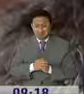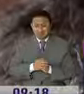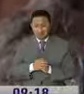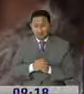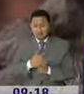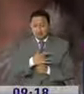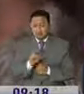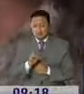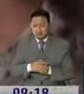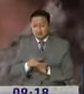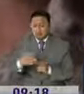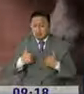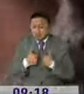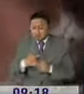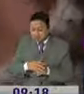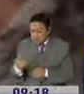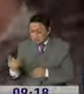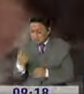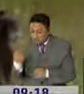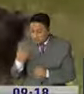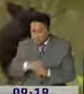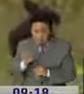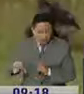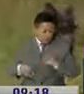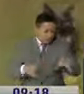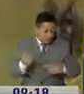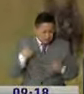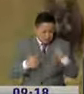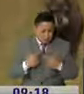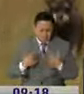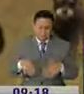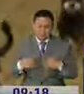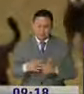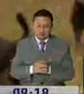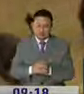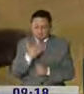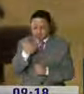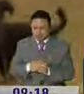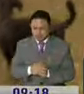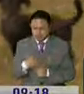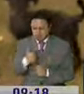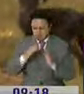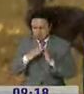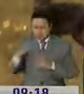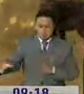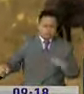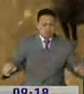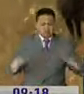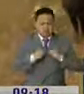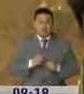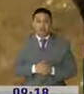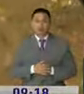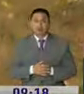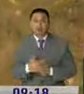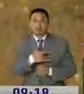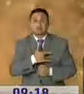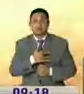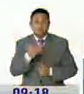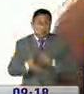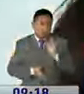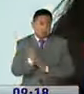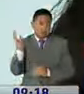dolor al ver animalitos abandonados o heridos. Así que los llevaba a su hogar. A mí me da mucha pena. Yo cuando